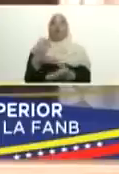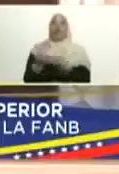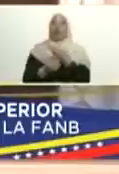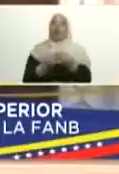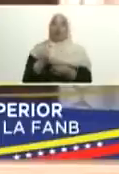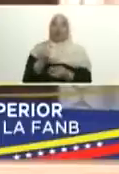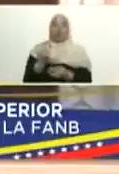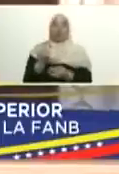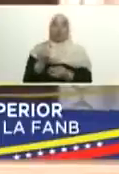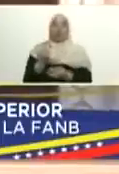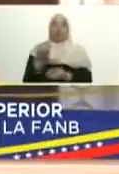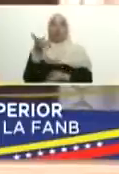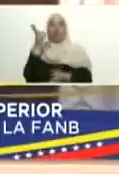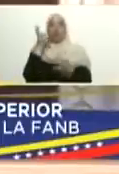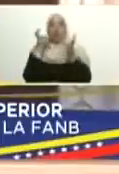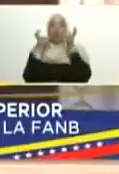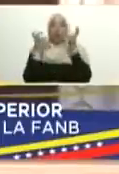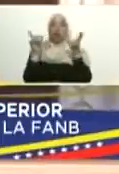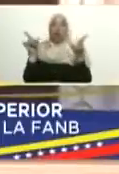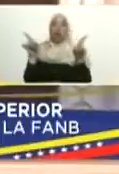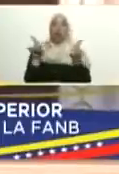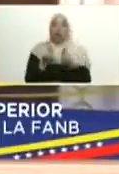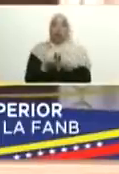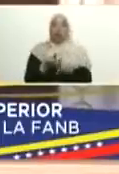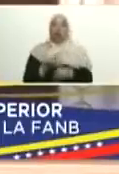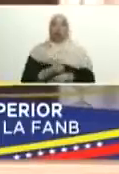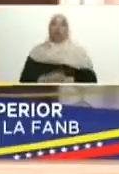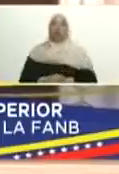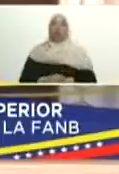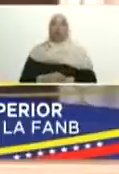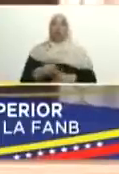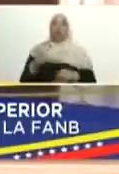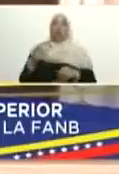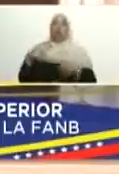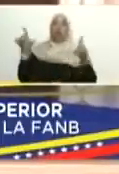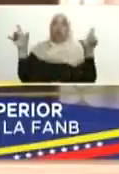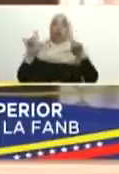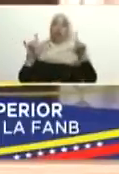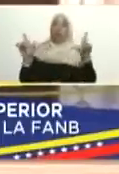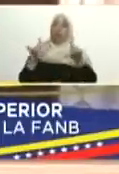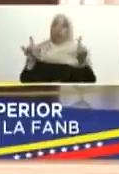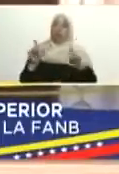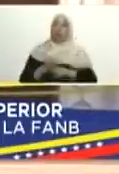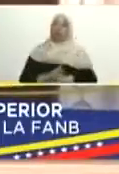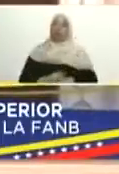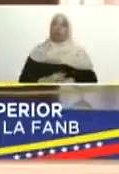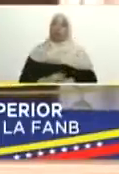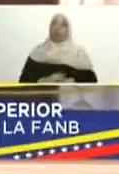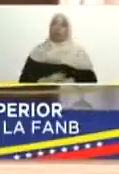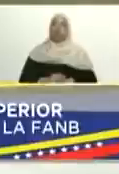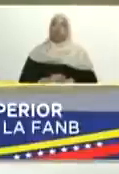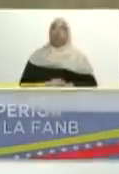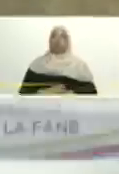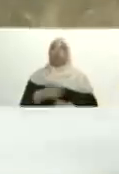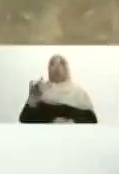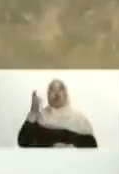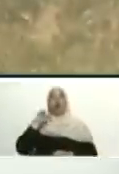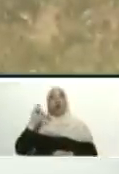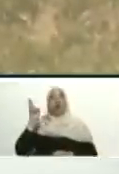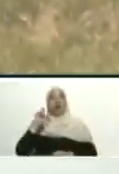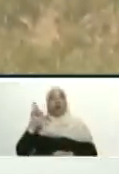compatriotas que me ven y que me escuchan, a través de las televisoras, a través de las